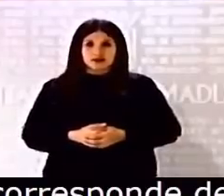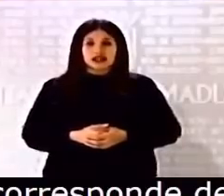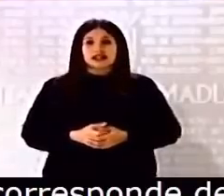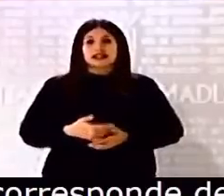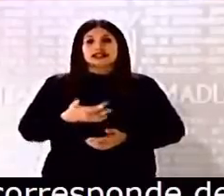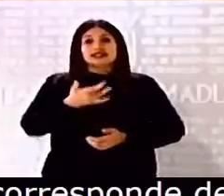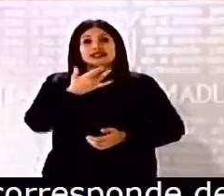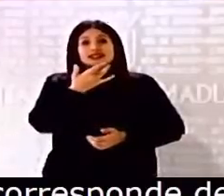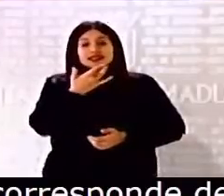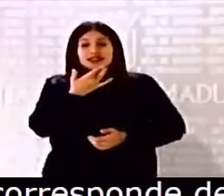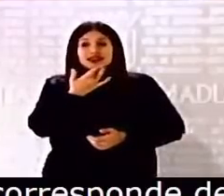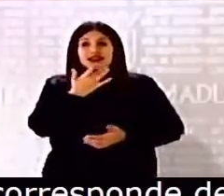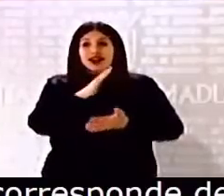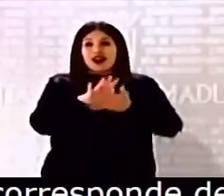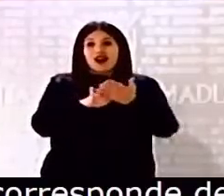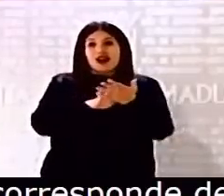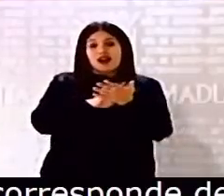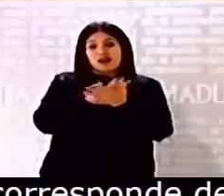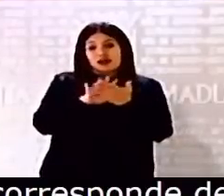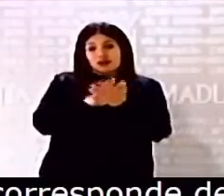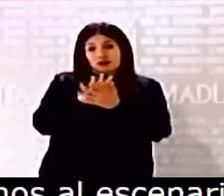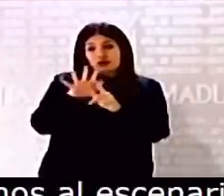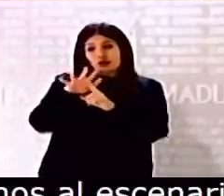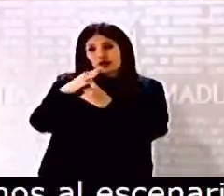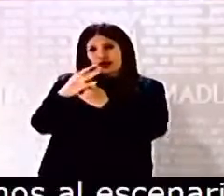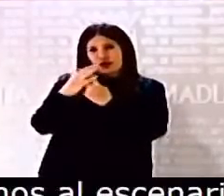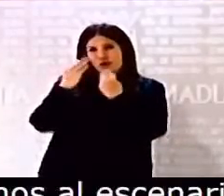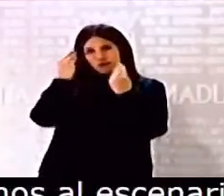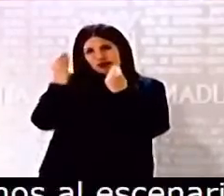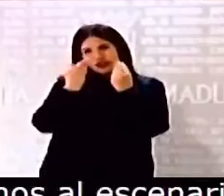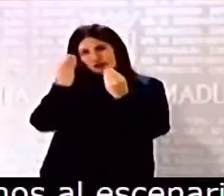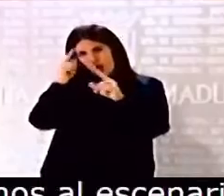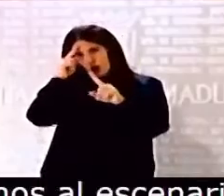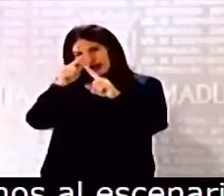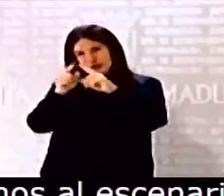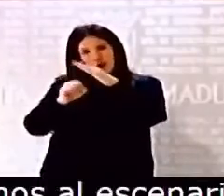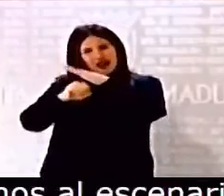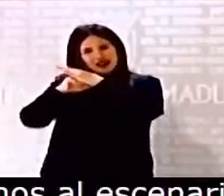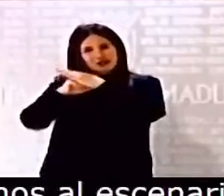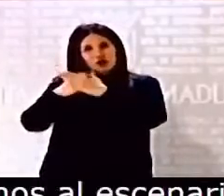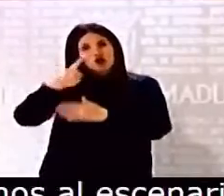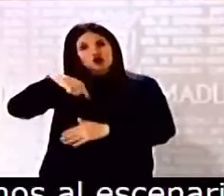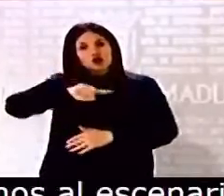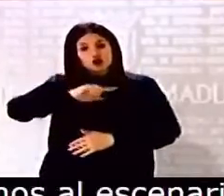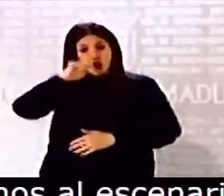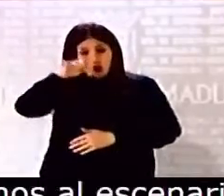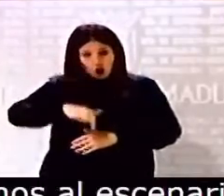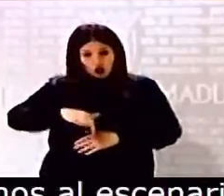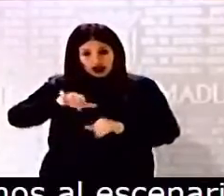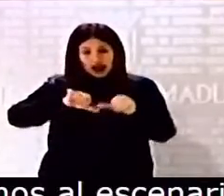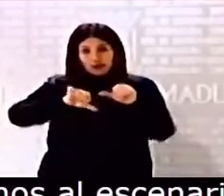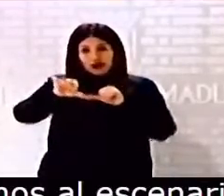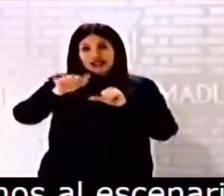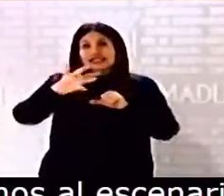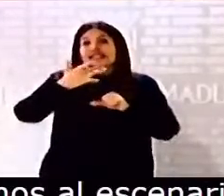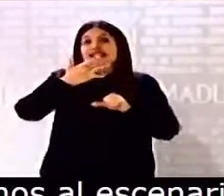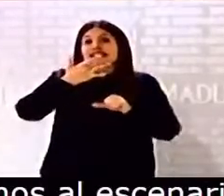si nos vamos al escenario más optimista, nosotros podemos vacunar, a partir de hoy, si tenemos